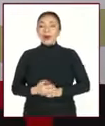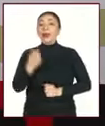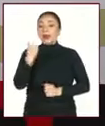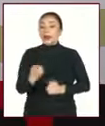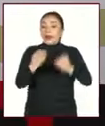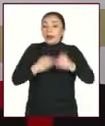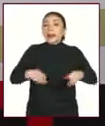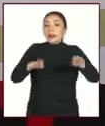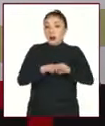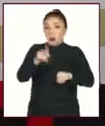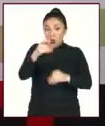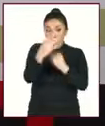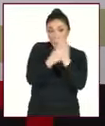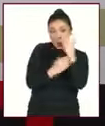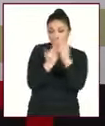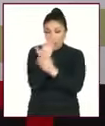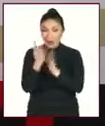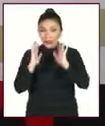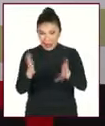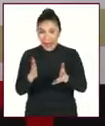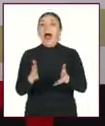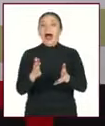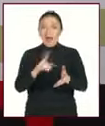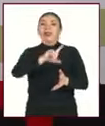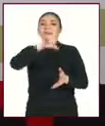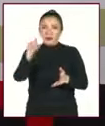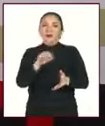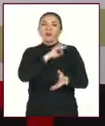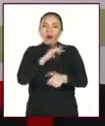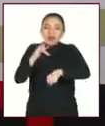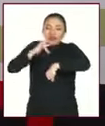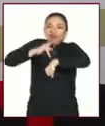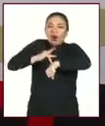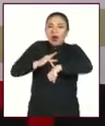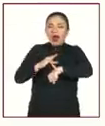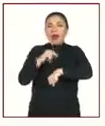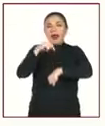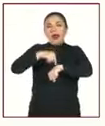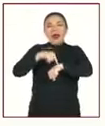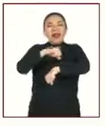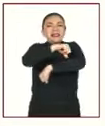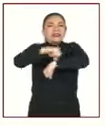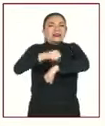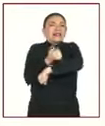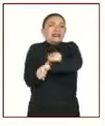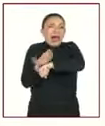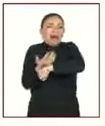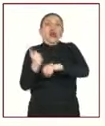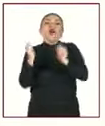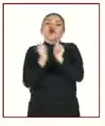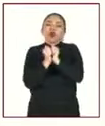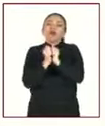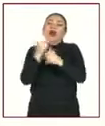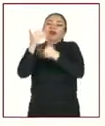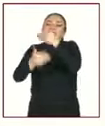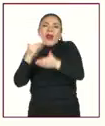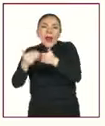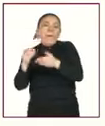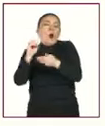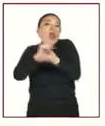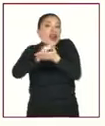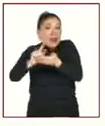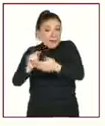ya que tengamos los guantes, presionar directamente la zona que está afectada, ya sea con una gasa o con una tela